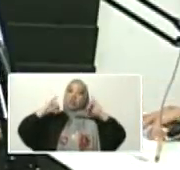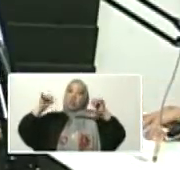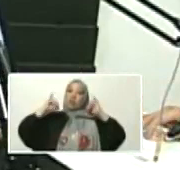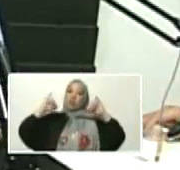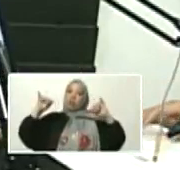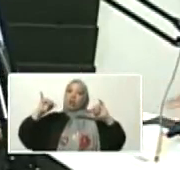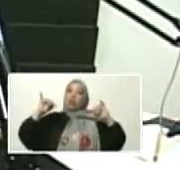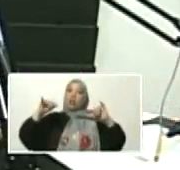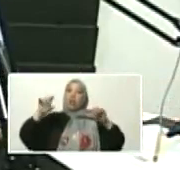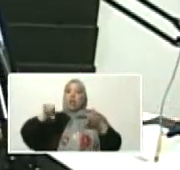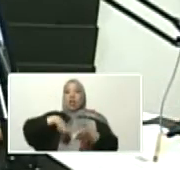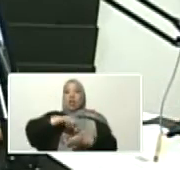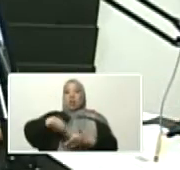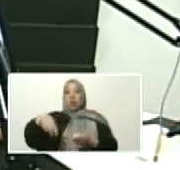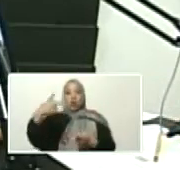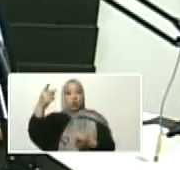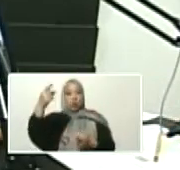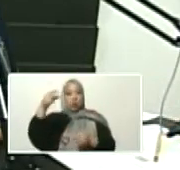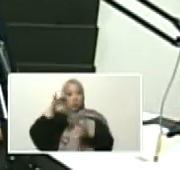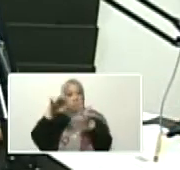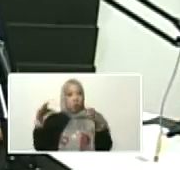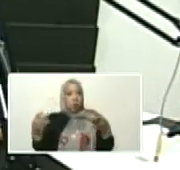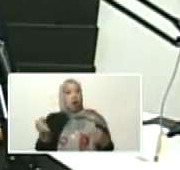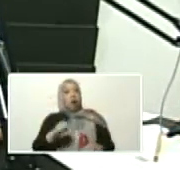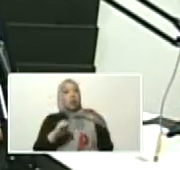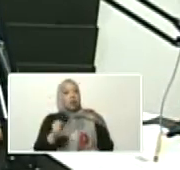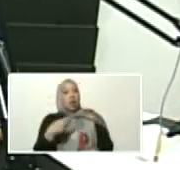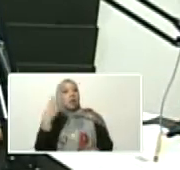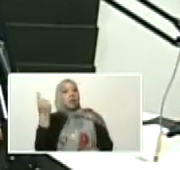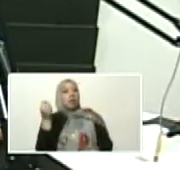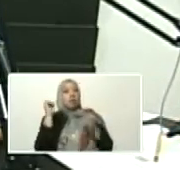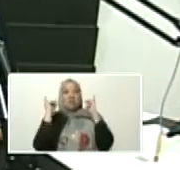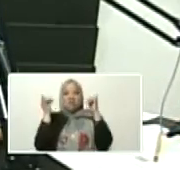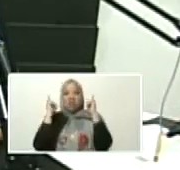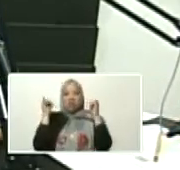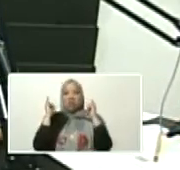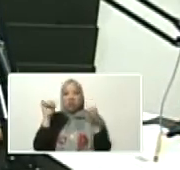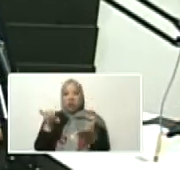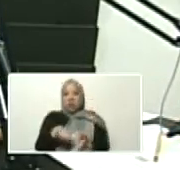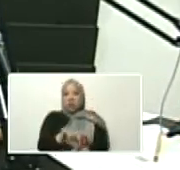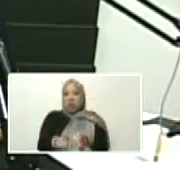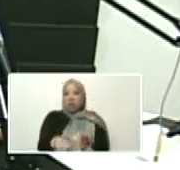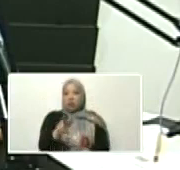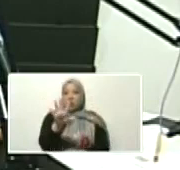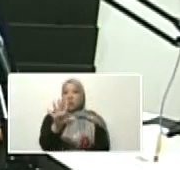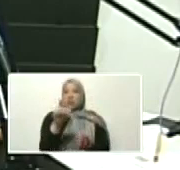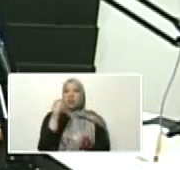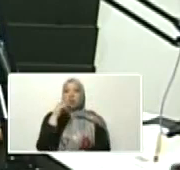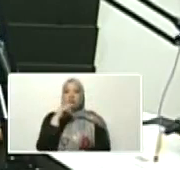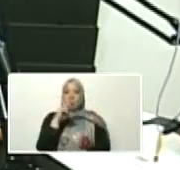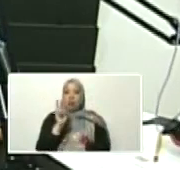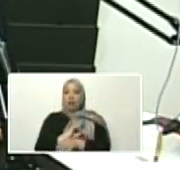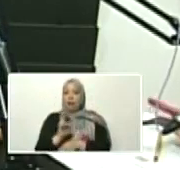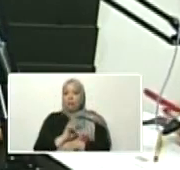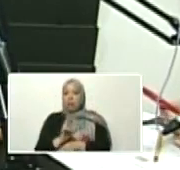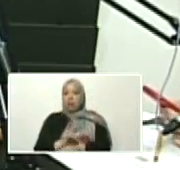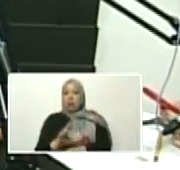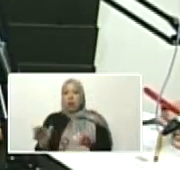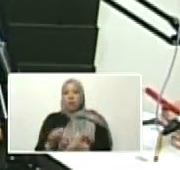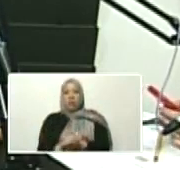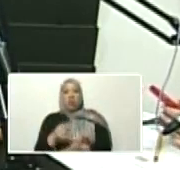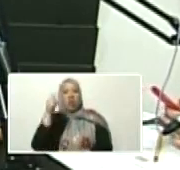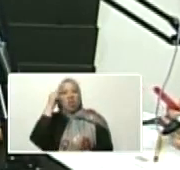Salsa. ¿Qué le parece? Aprobado. 5 de octubre. ¿Qué cae el 5 de octubre? ¿Qué día? Rápidamente ahí, Alfred